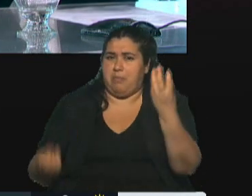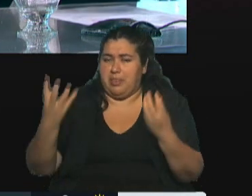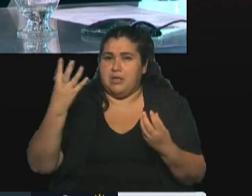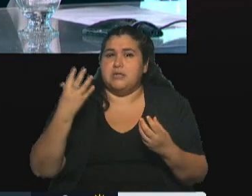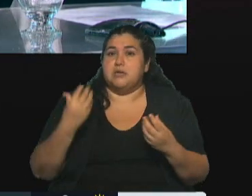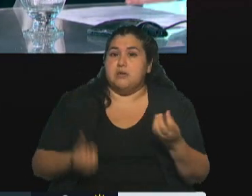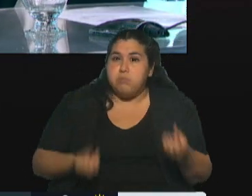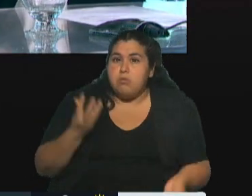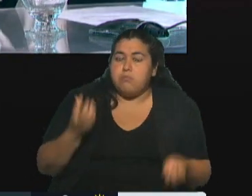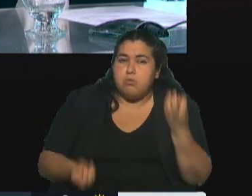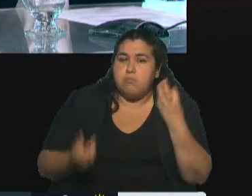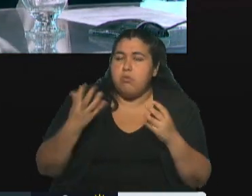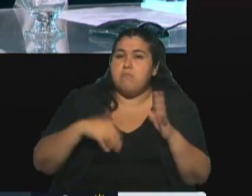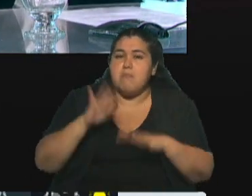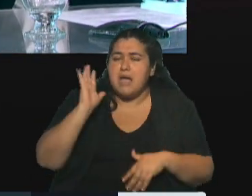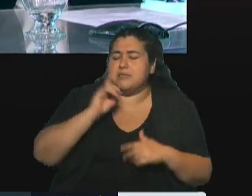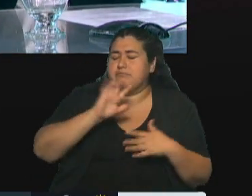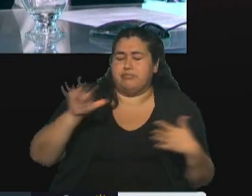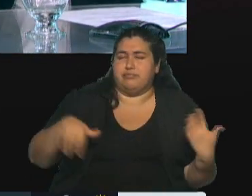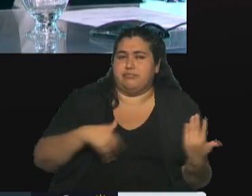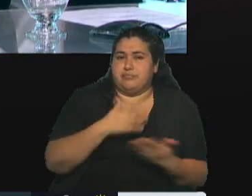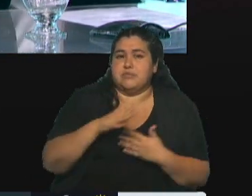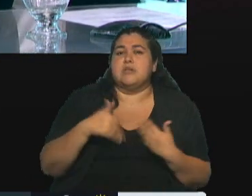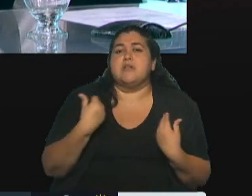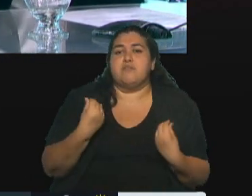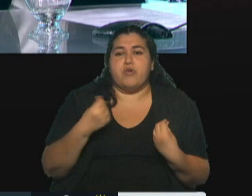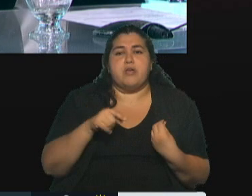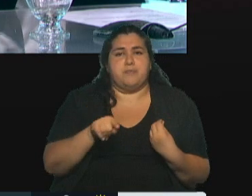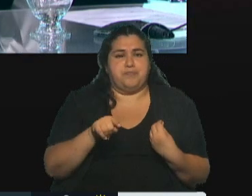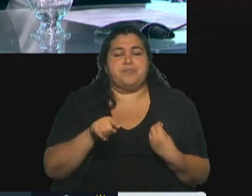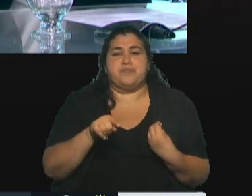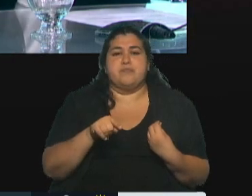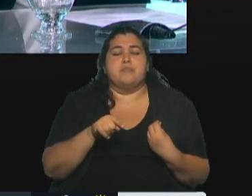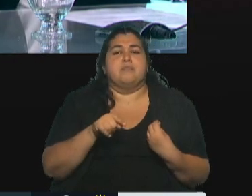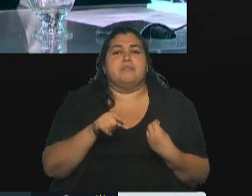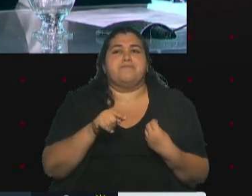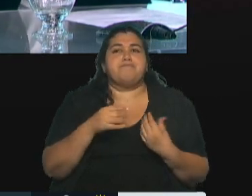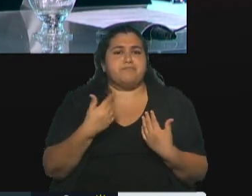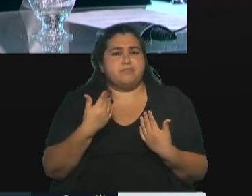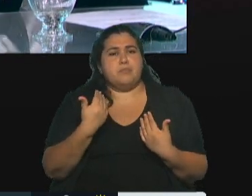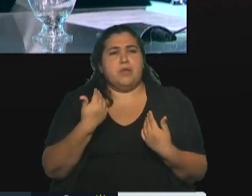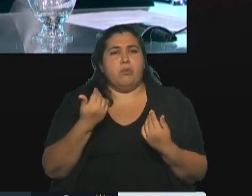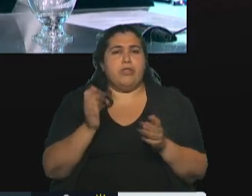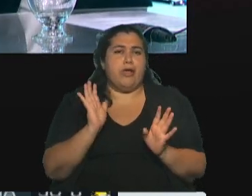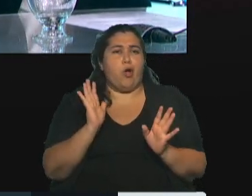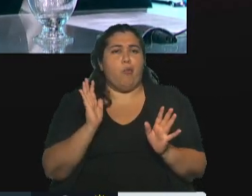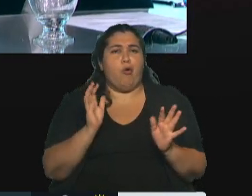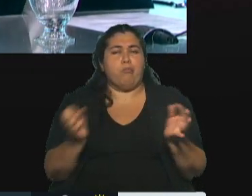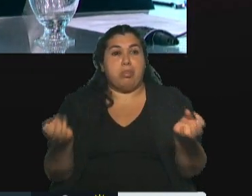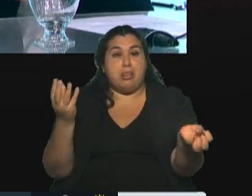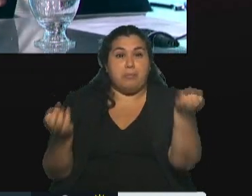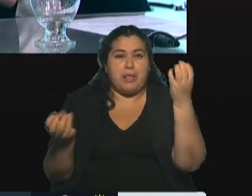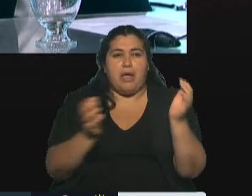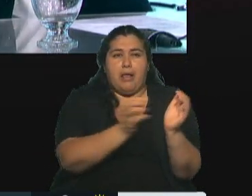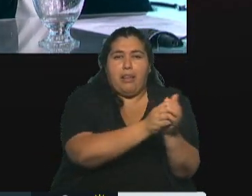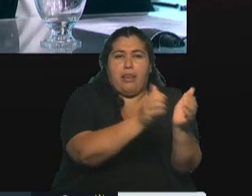que se van intensificando más allá de que son unas escaladas contenidas, podríamos decir así, pero que en cualquier momento pueden